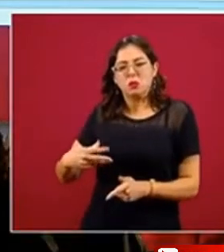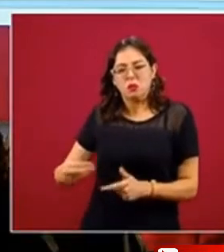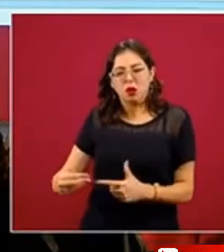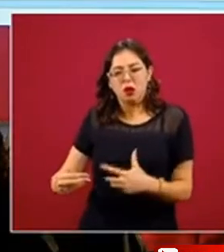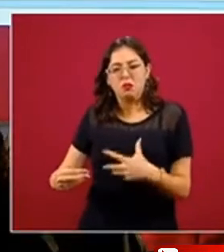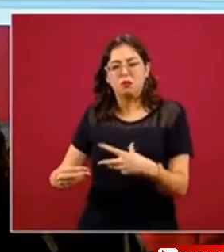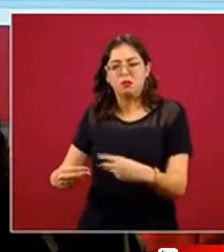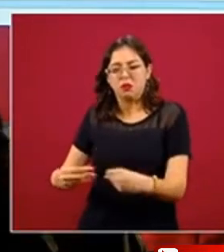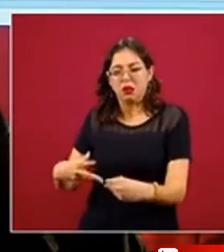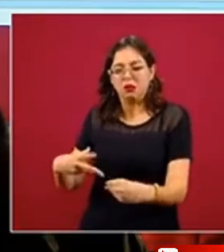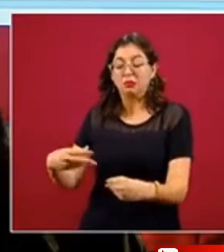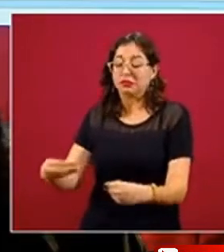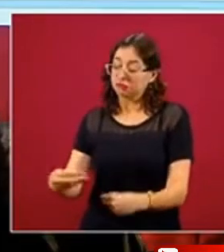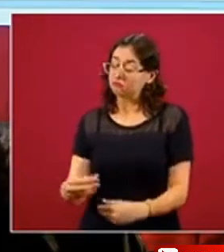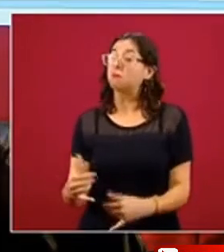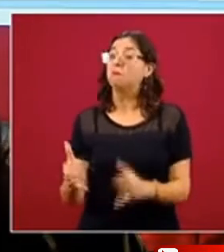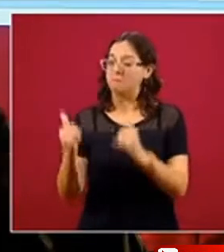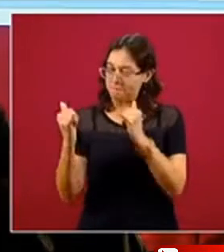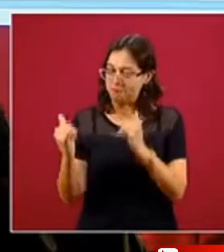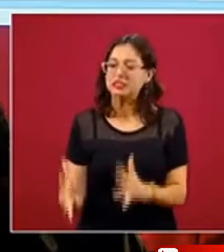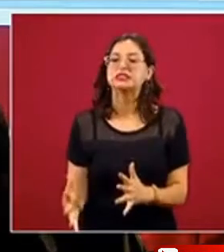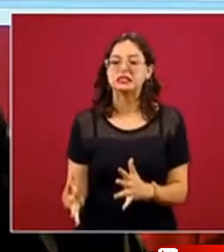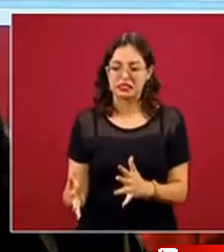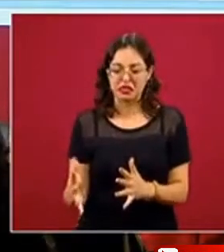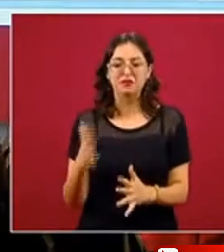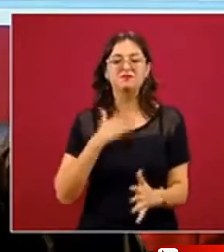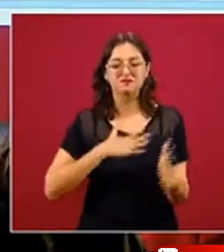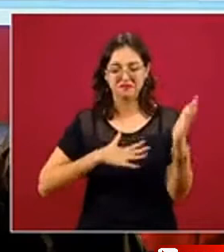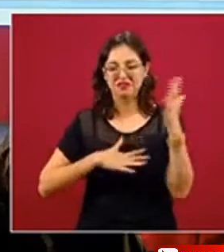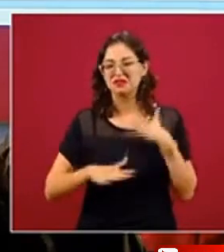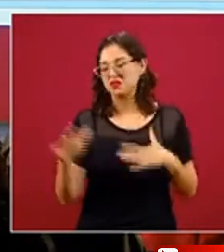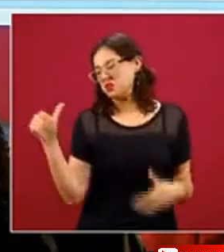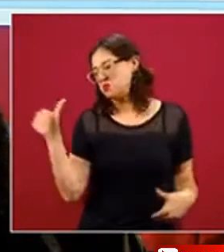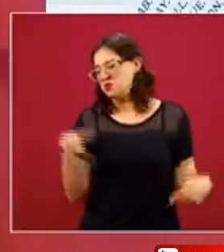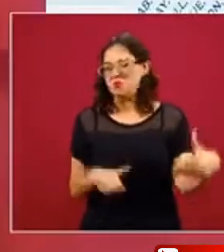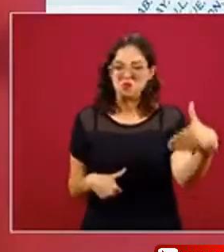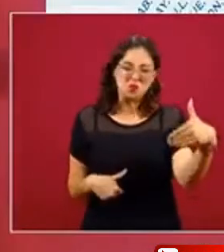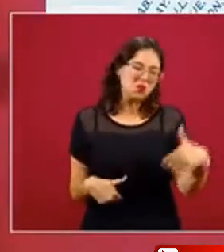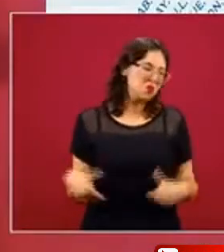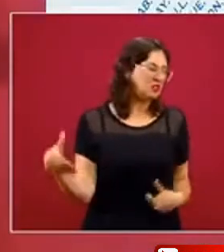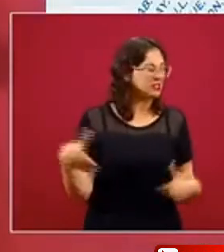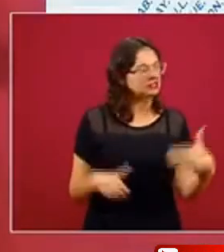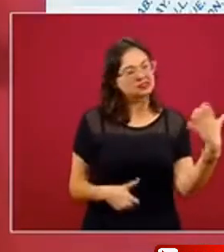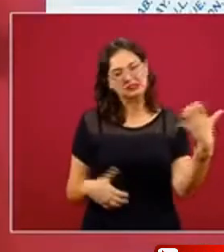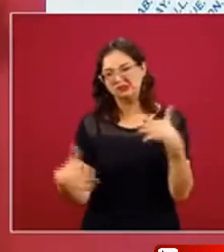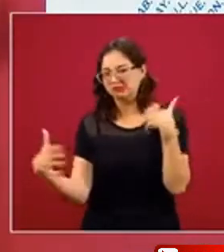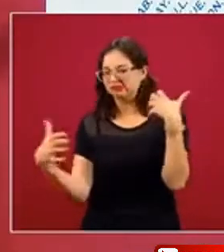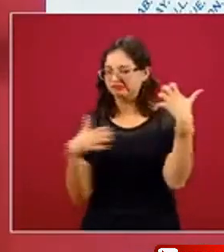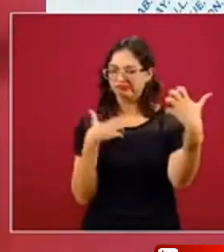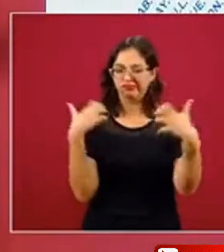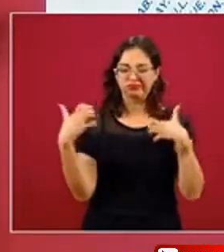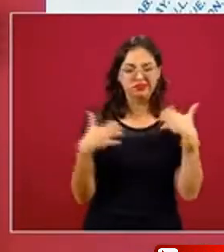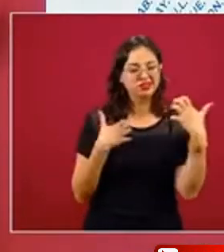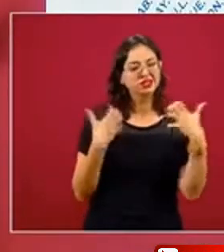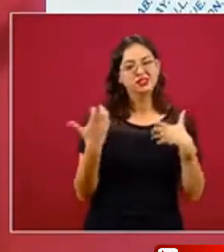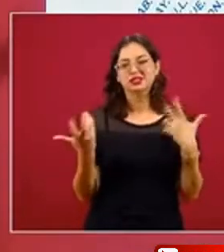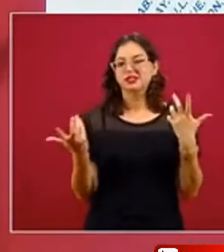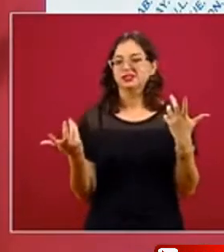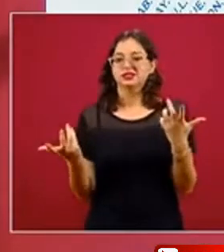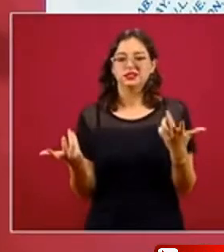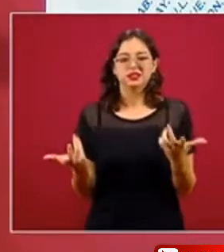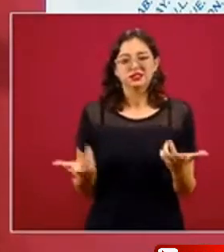Nos cansa, por supuesto, nos parece irritante tener que estar tanto tiempo